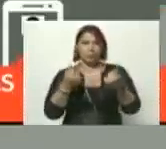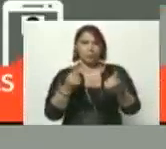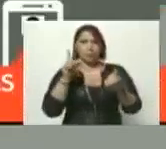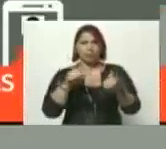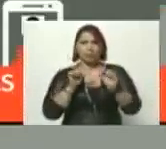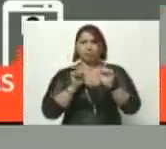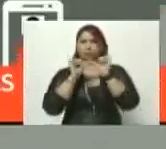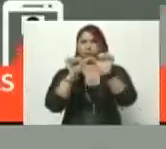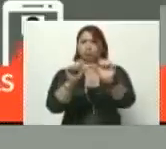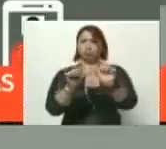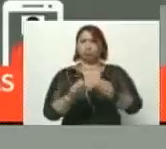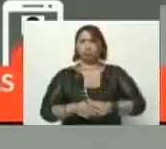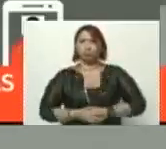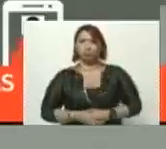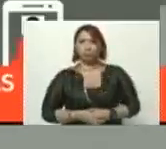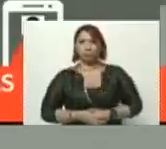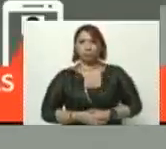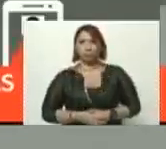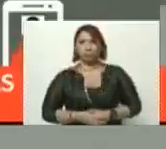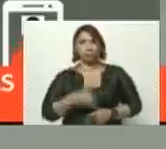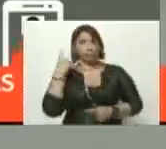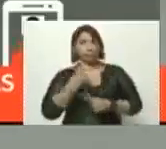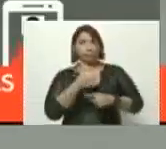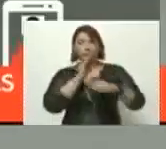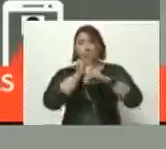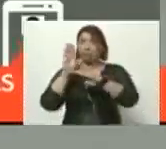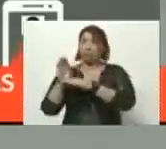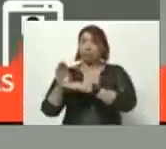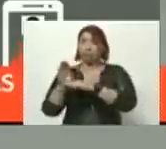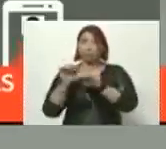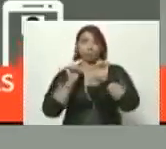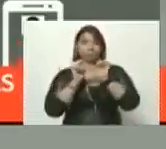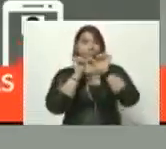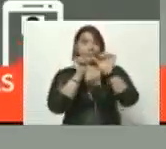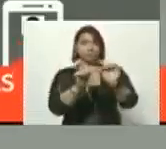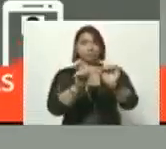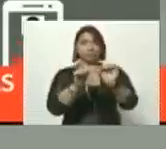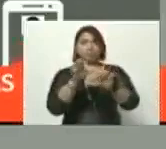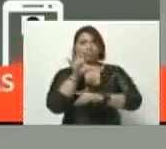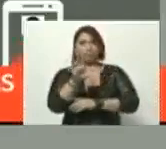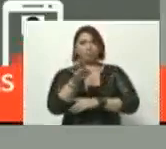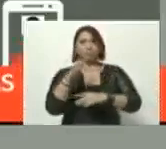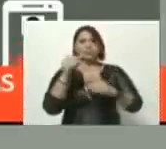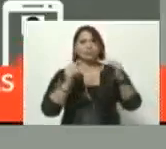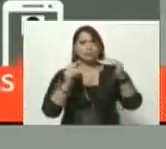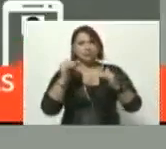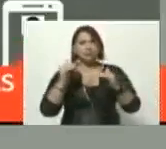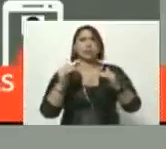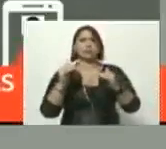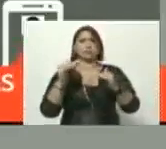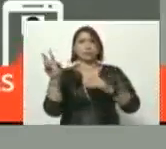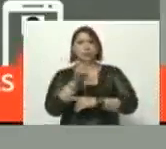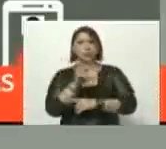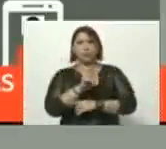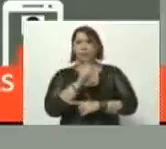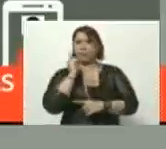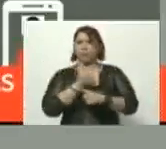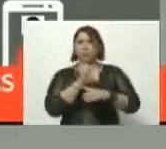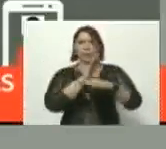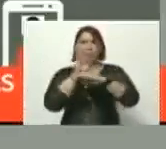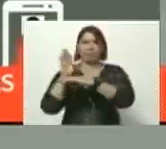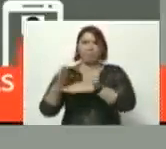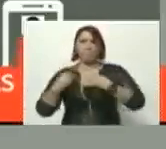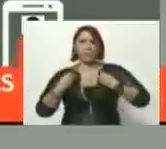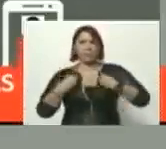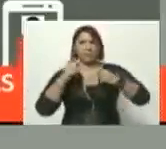seguirá. Así que cuidemos la estabilidad del país, la seguridad de Venezuela, cuidemos la vida de